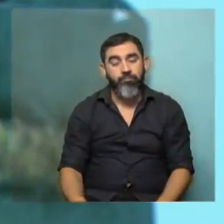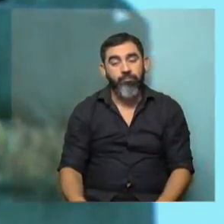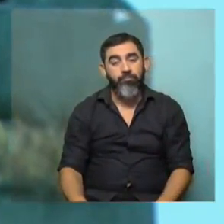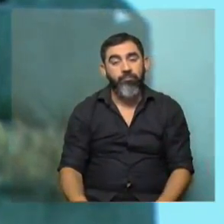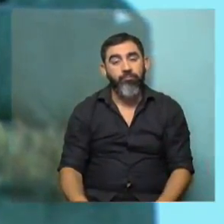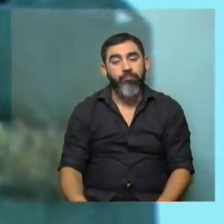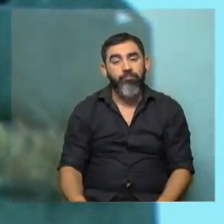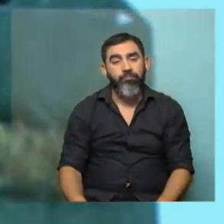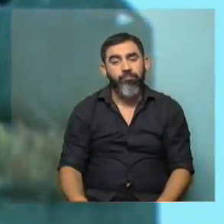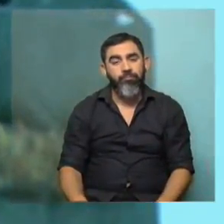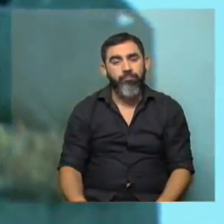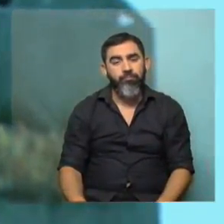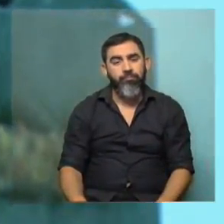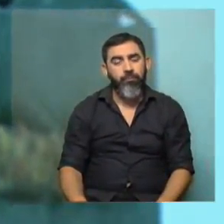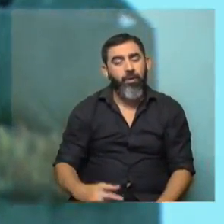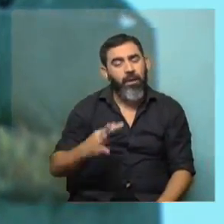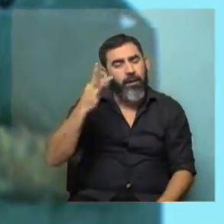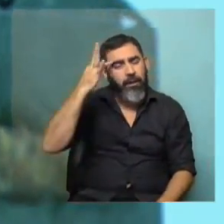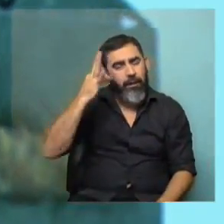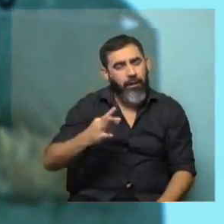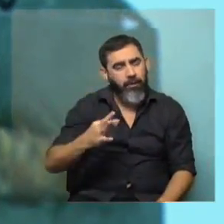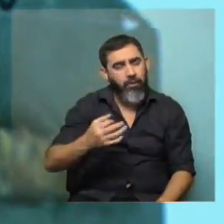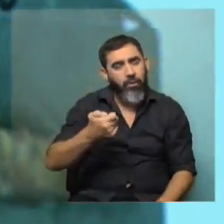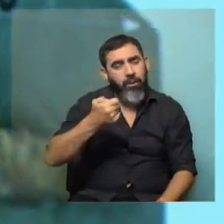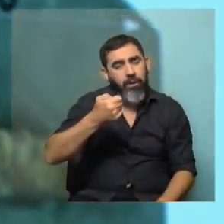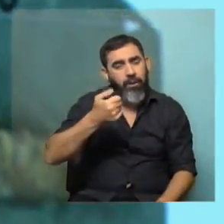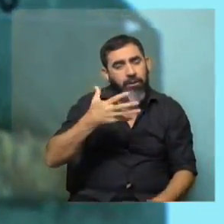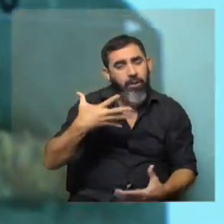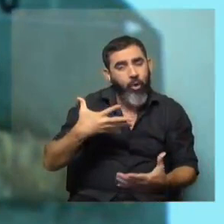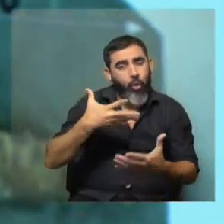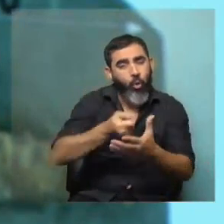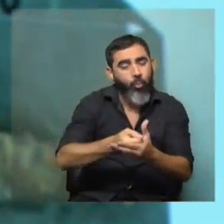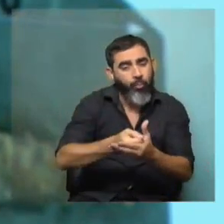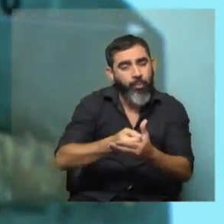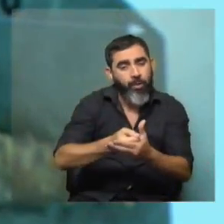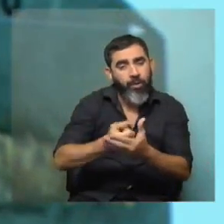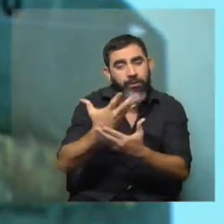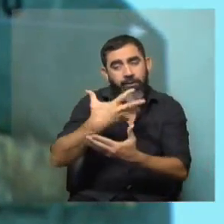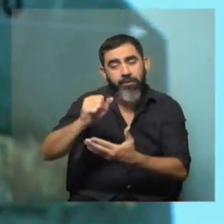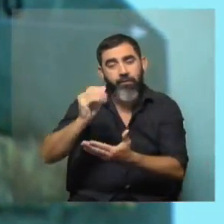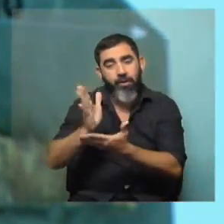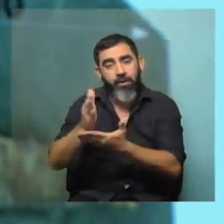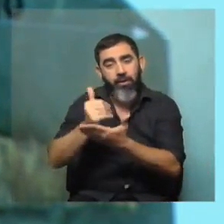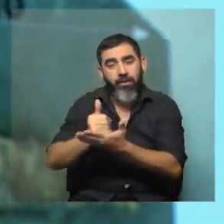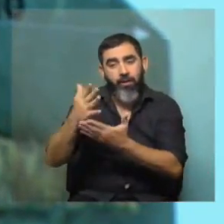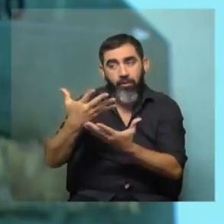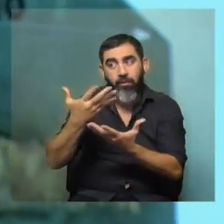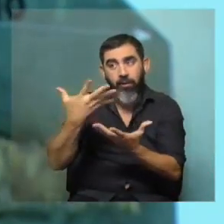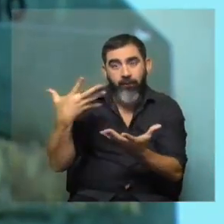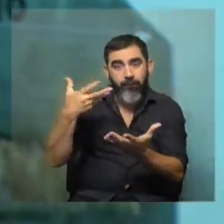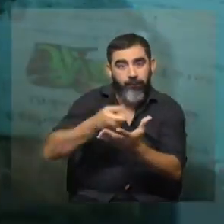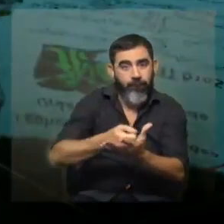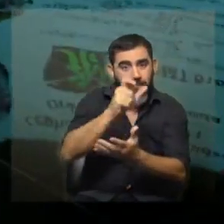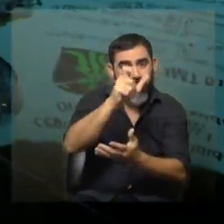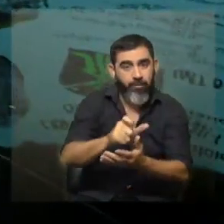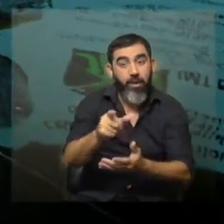detallada. Creo recordar que hubo algún intento incluso de comprar esta colección y llevarla al extranjero, ¿no? Que él recibió ofertas. Sí, exactamente. Sí. Y